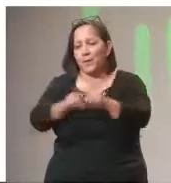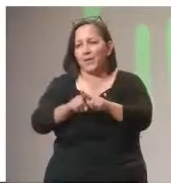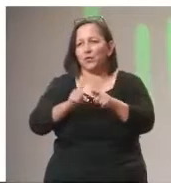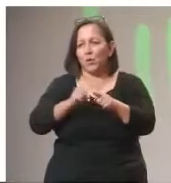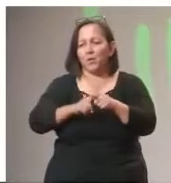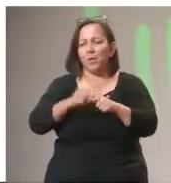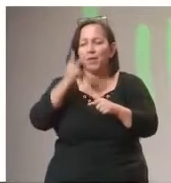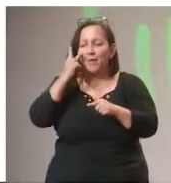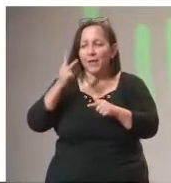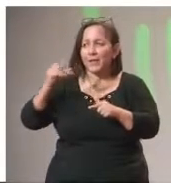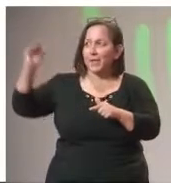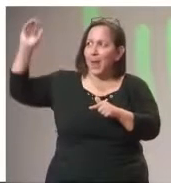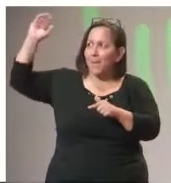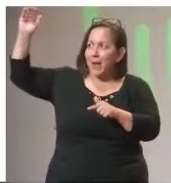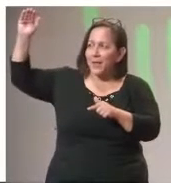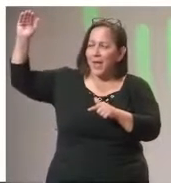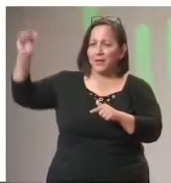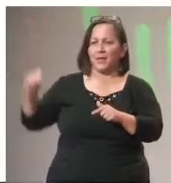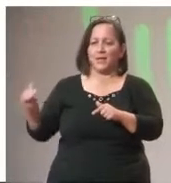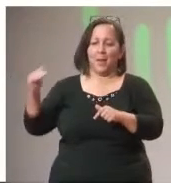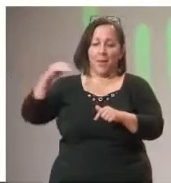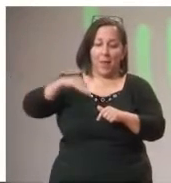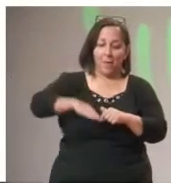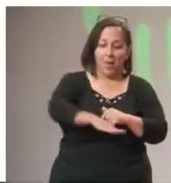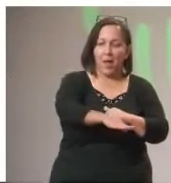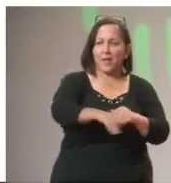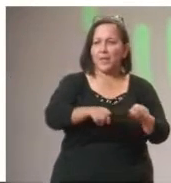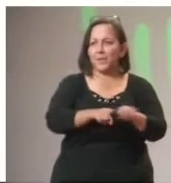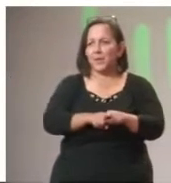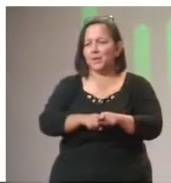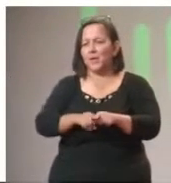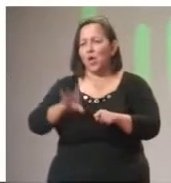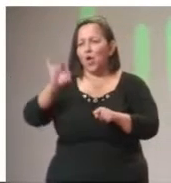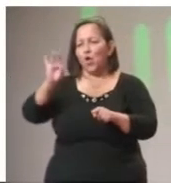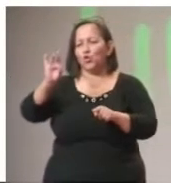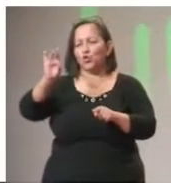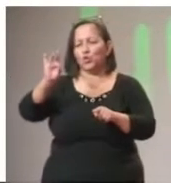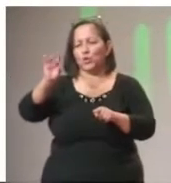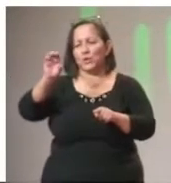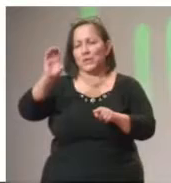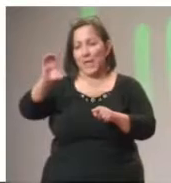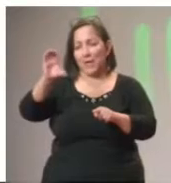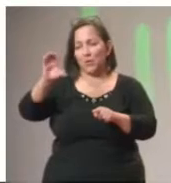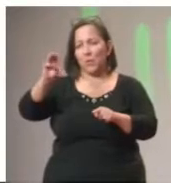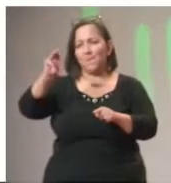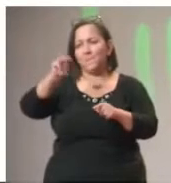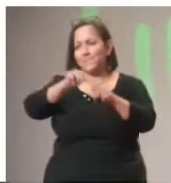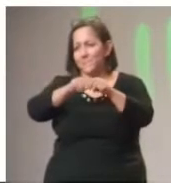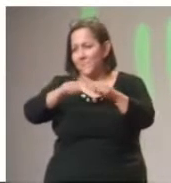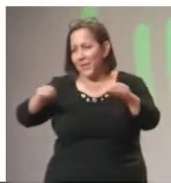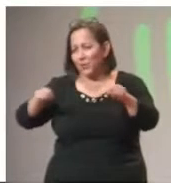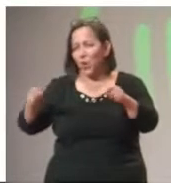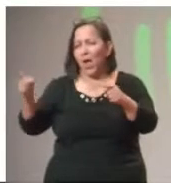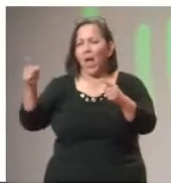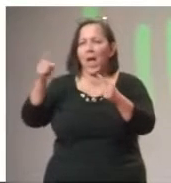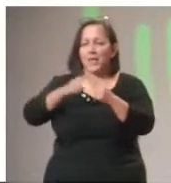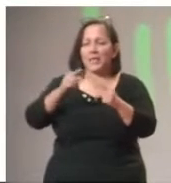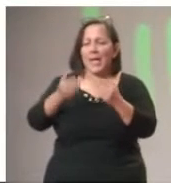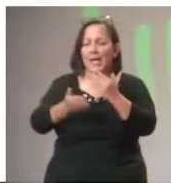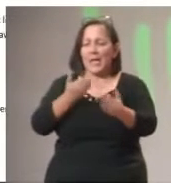parte alta hasta la parte baja, que es básicamente un gradiente de entre los 800 metros de elevación hasta los casi 3.000 metros de